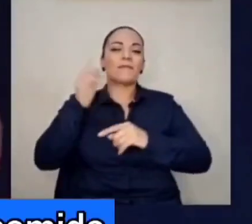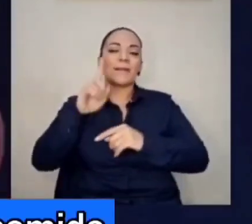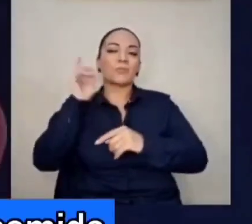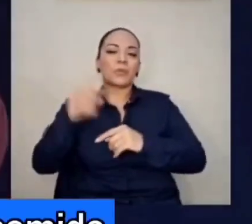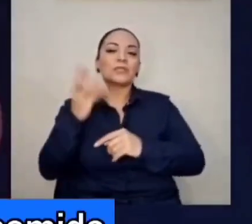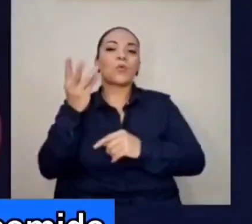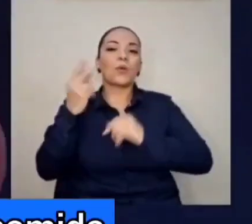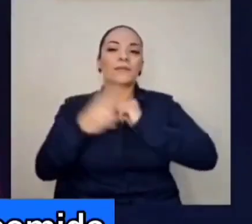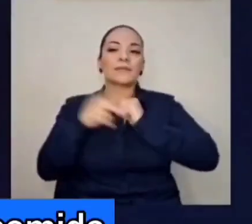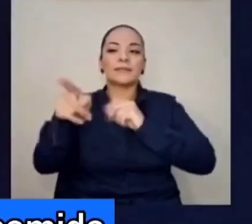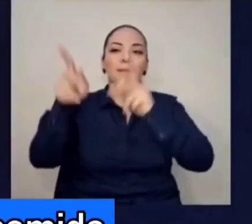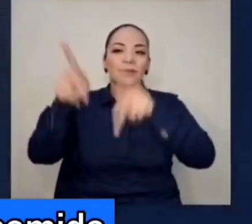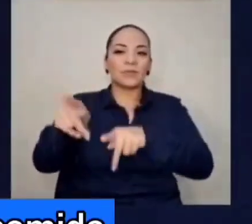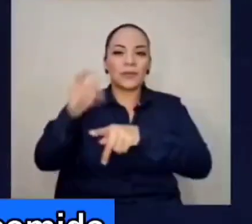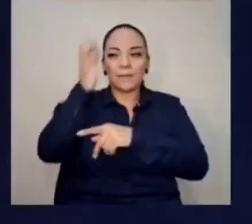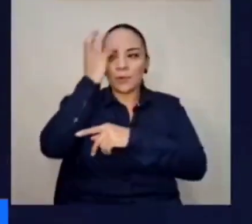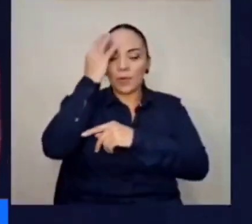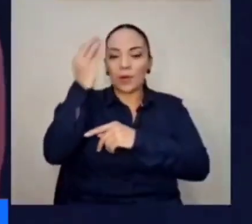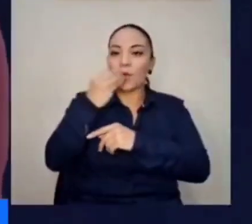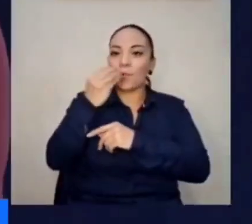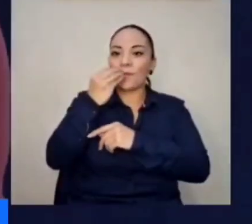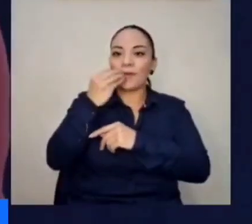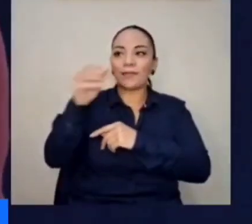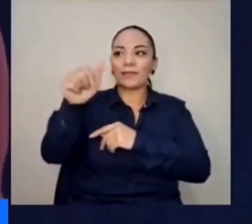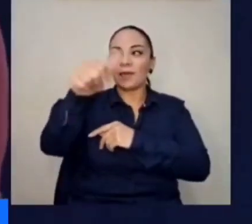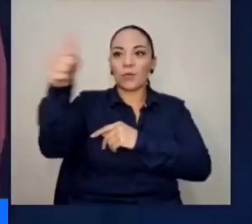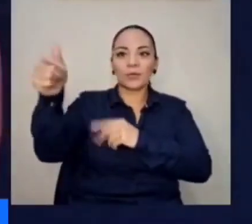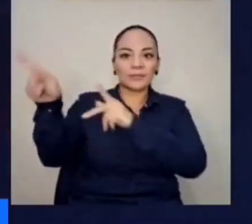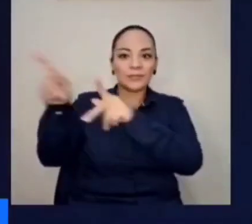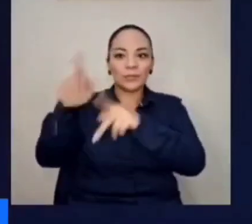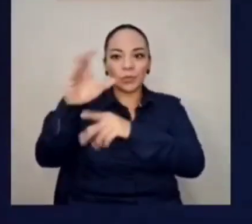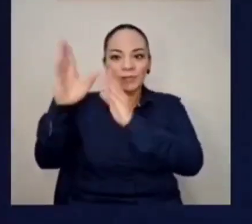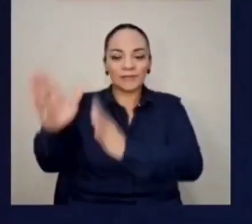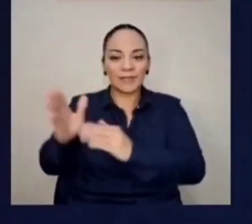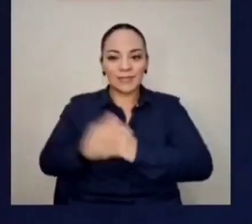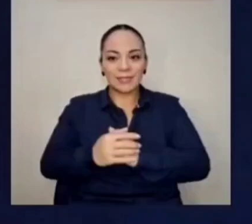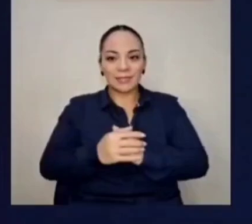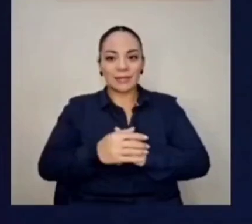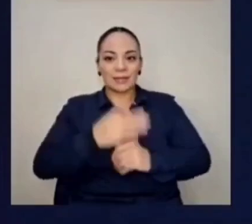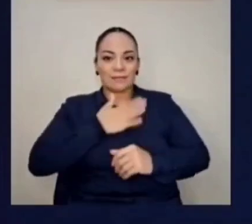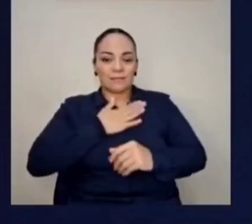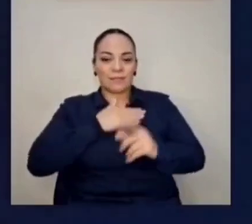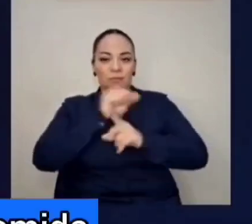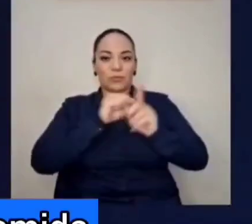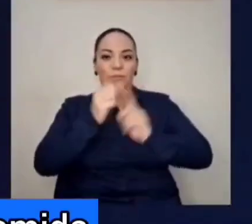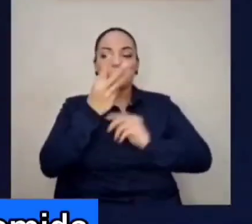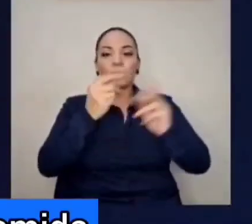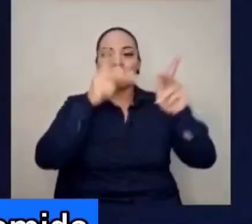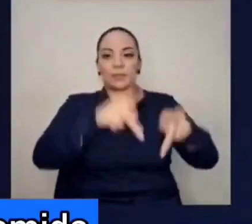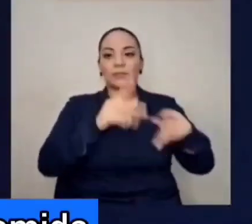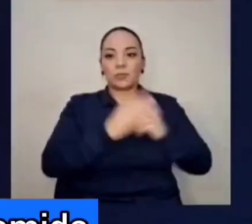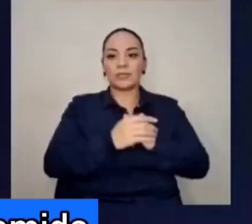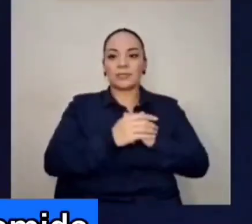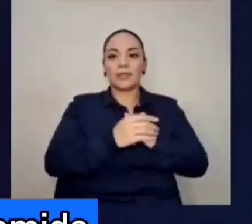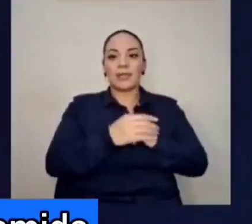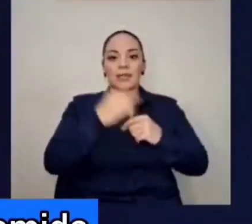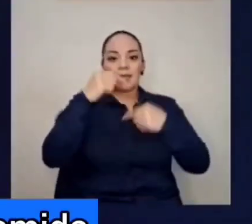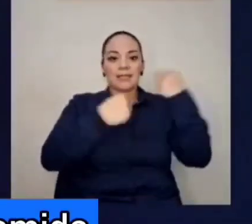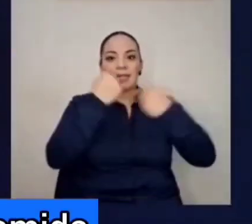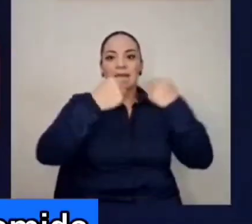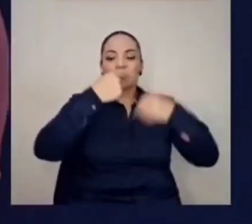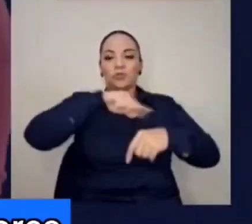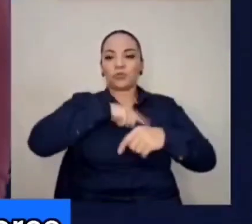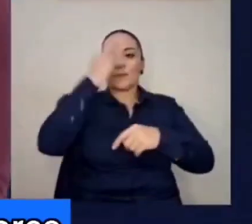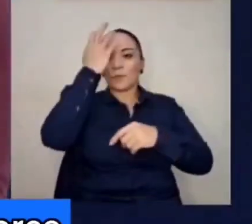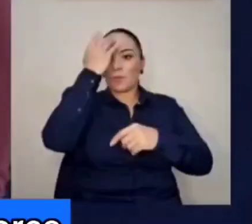esas personas se han preocupado por la comida de los costarricenses, o en mi caso, cuántas de esas personas que nos critican se preocuparon por